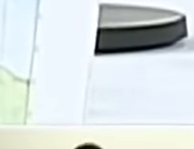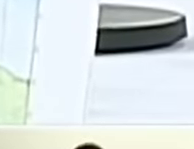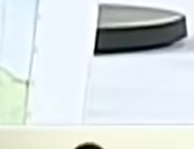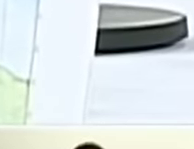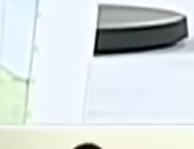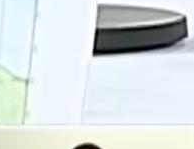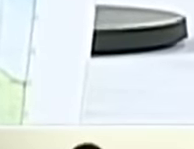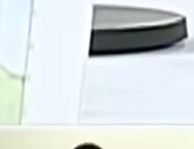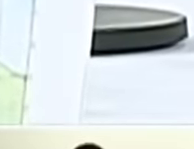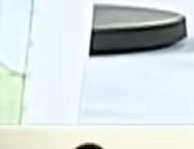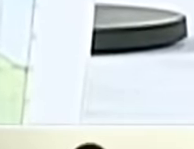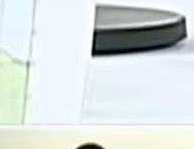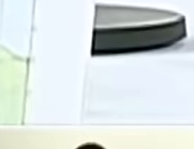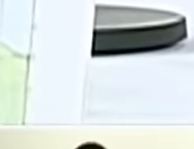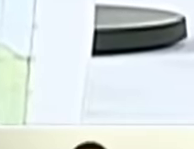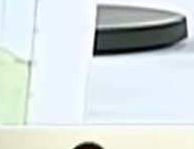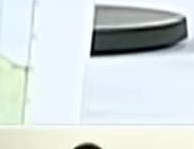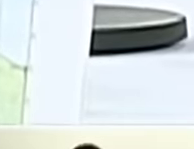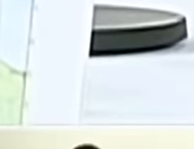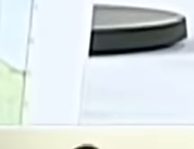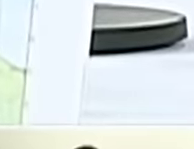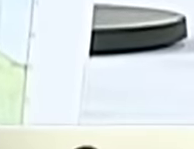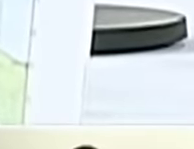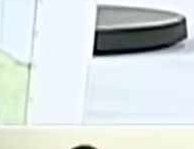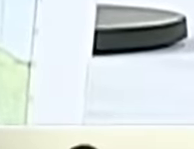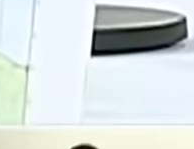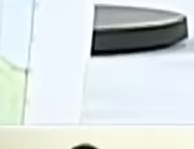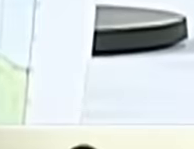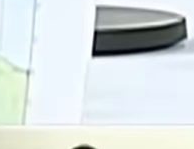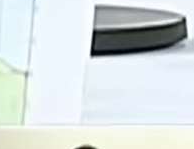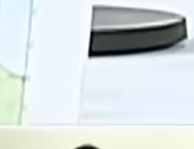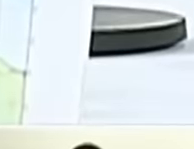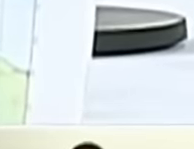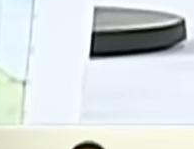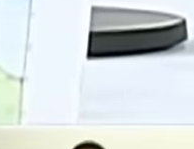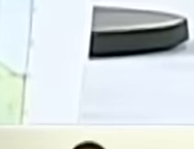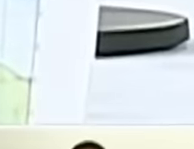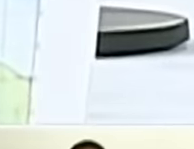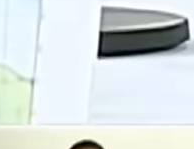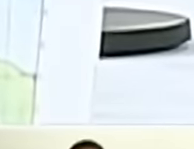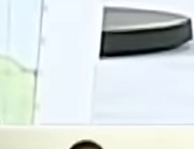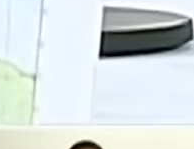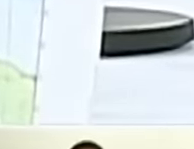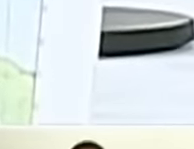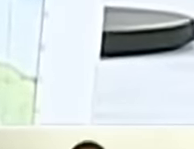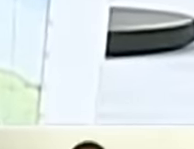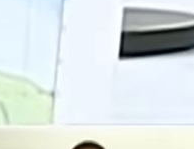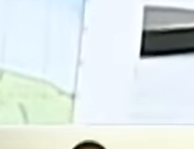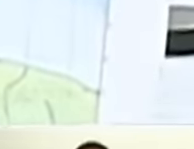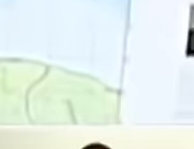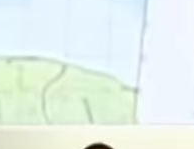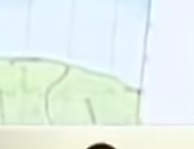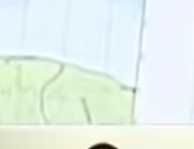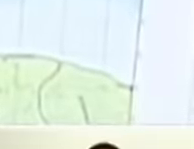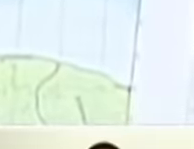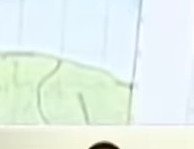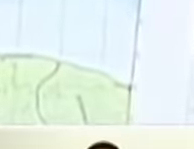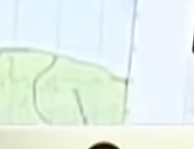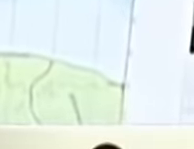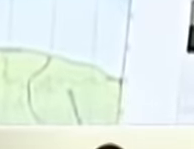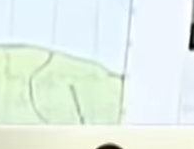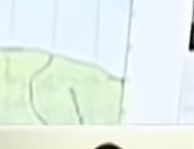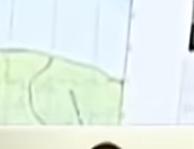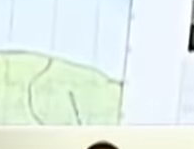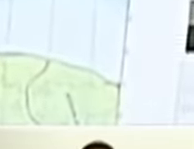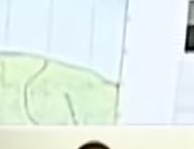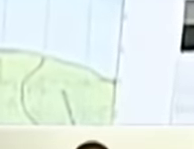¿verdad? Y todo este territorio está en controversia, el territorio. Pero